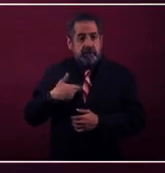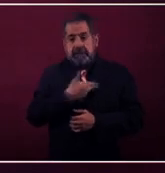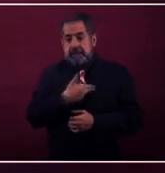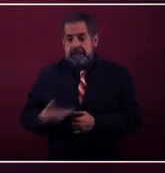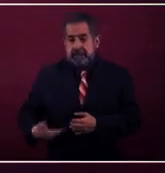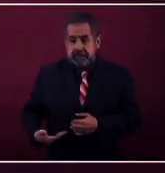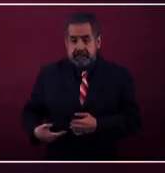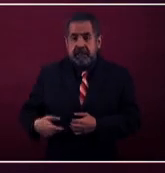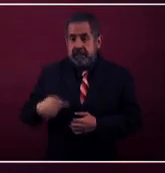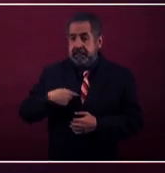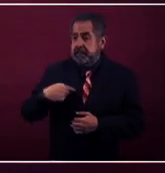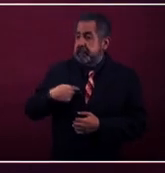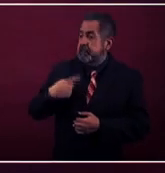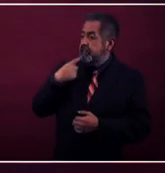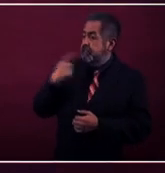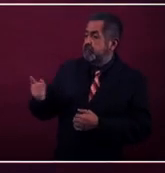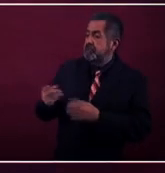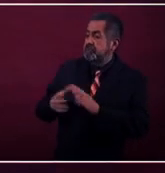presidencia